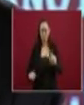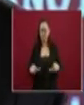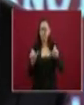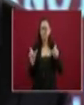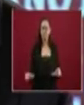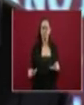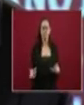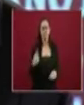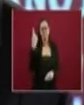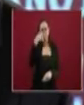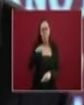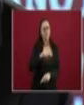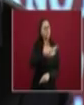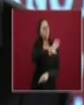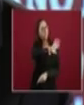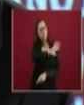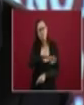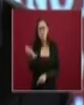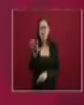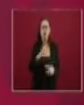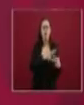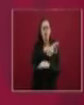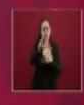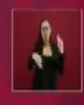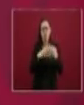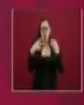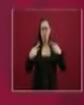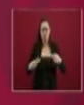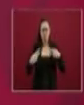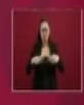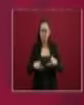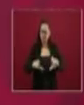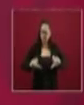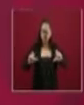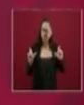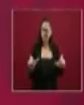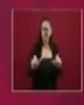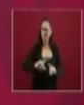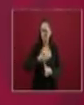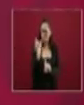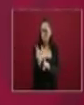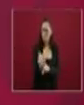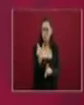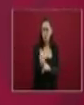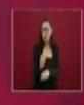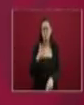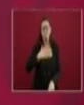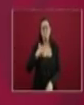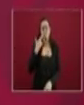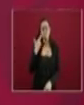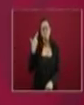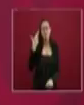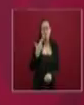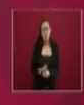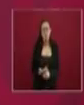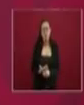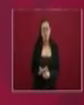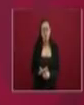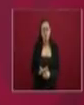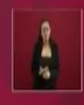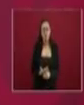a eso a plazas y dinero a métodos psicopedagógicos no a la situación